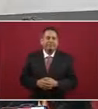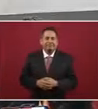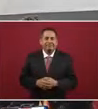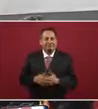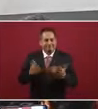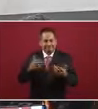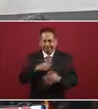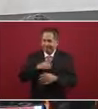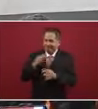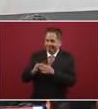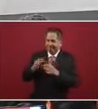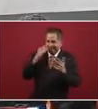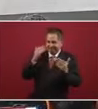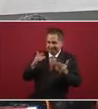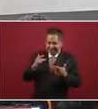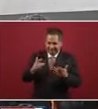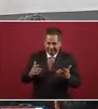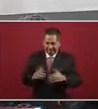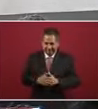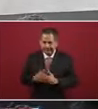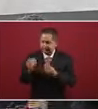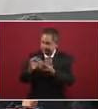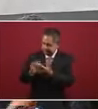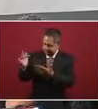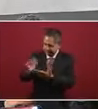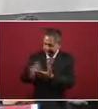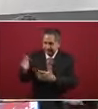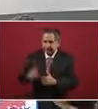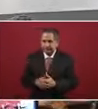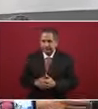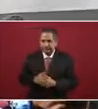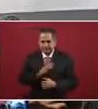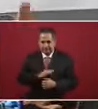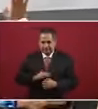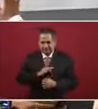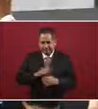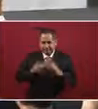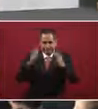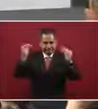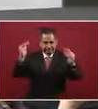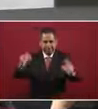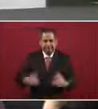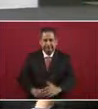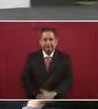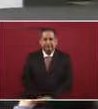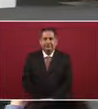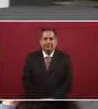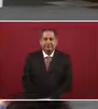cumplí, así es que nuestra gente. Muchísimas gracias y felicidades a todos.